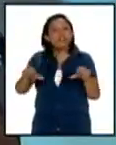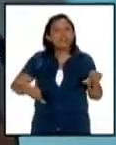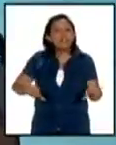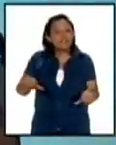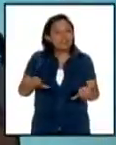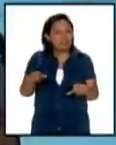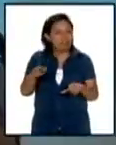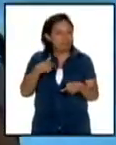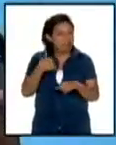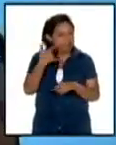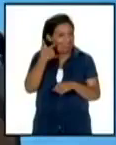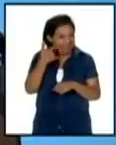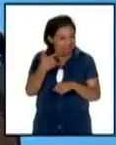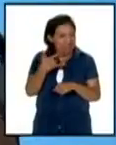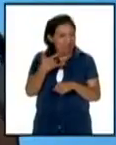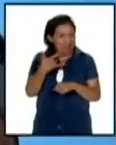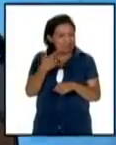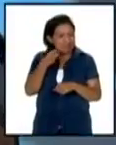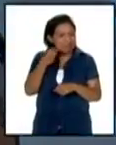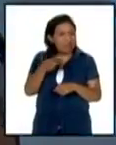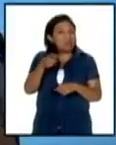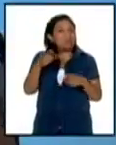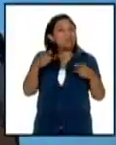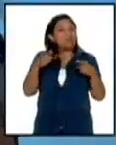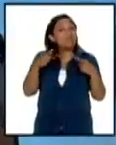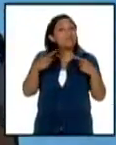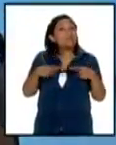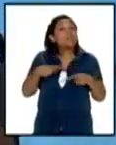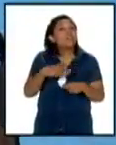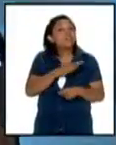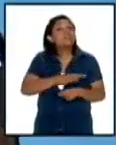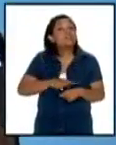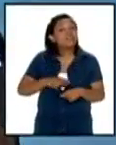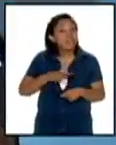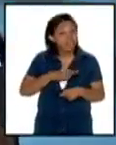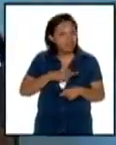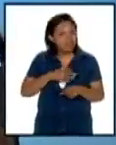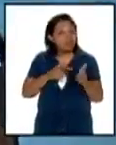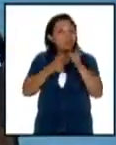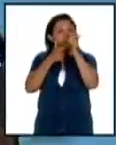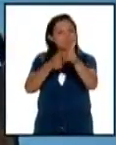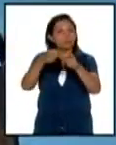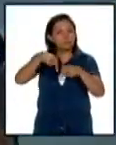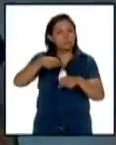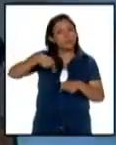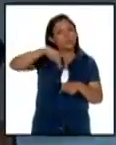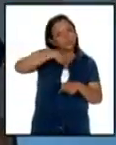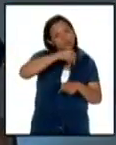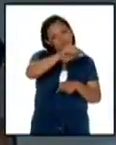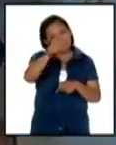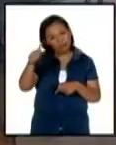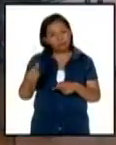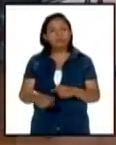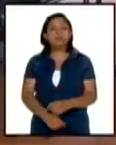muy singular, ¿eh? En un rol, maestra, de personas felices. Seguimos adelante aquí en Nosotros los Otros.